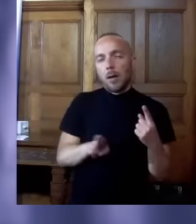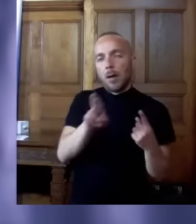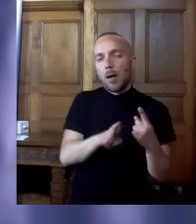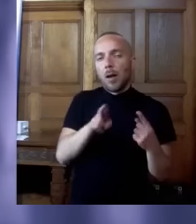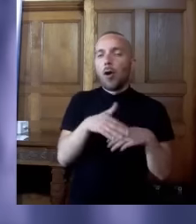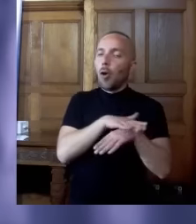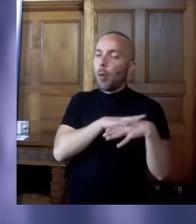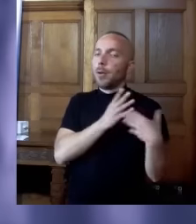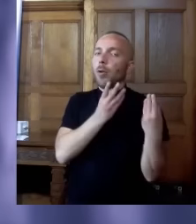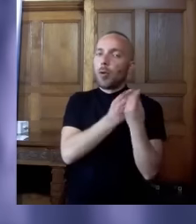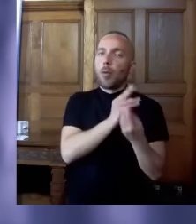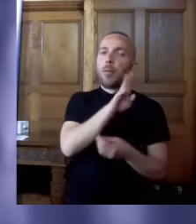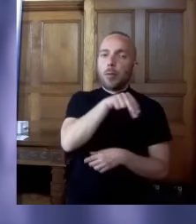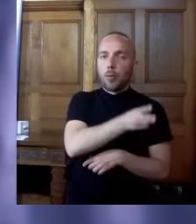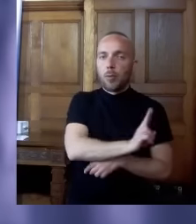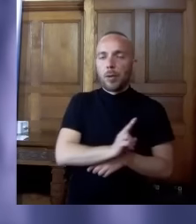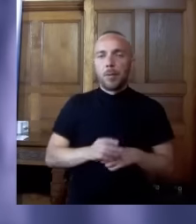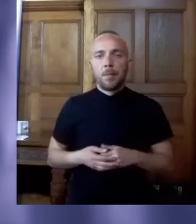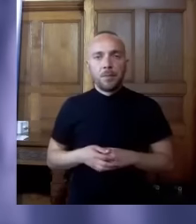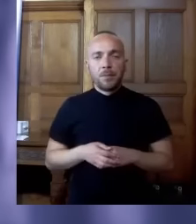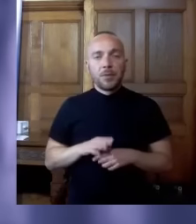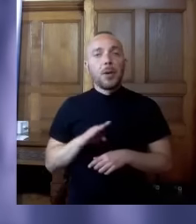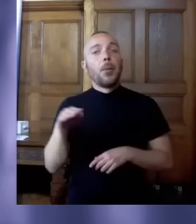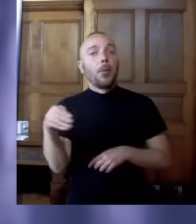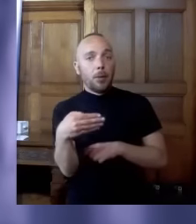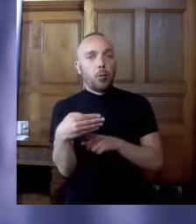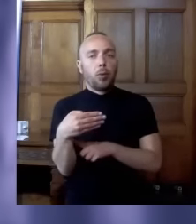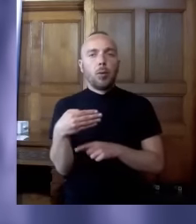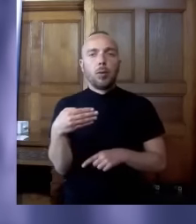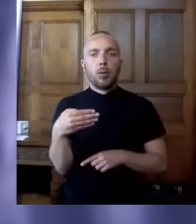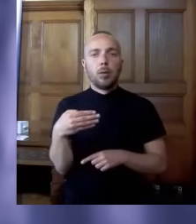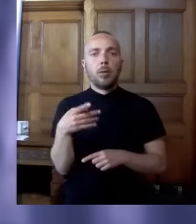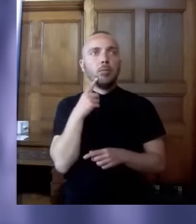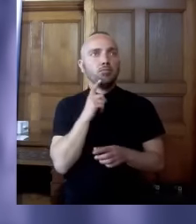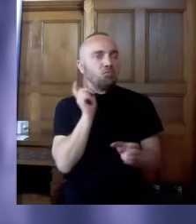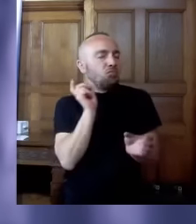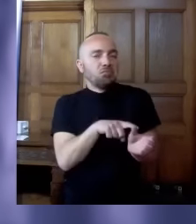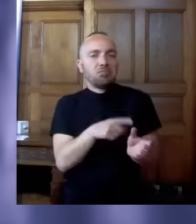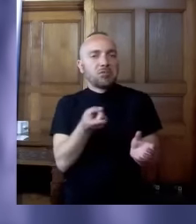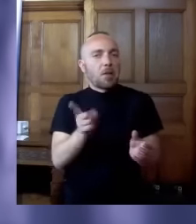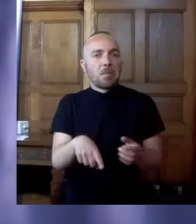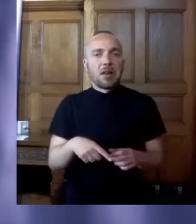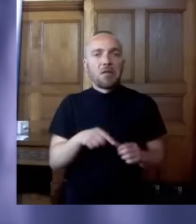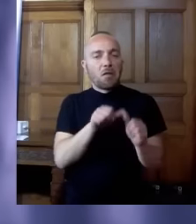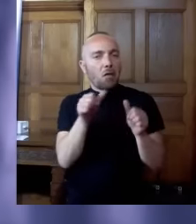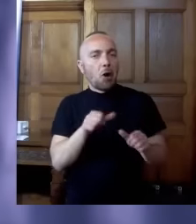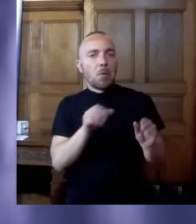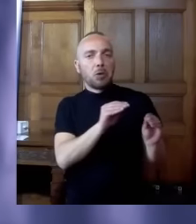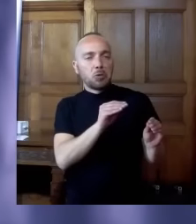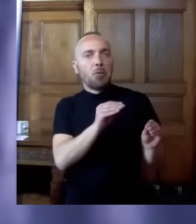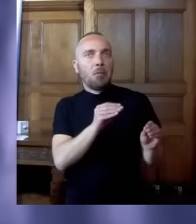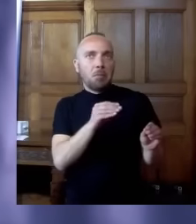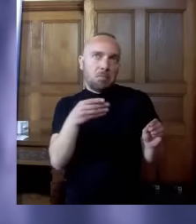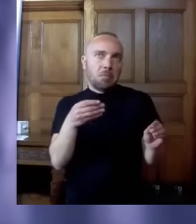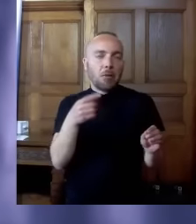de gobernabilidad con el partido nacionalista Vasco y eh bildu se suma a esa intención con el